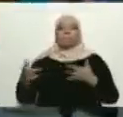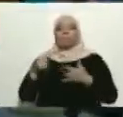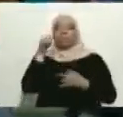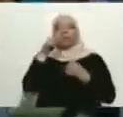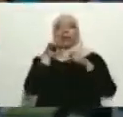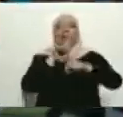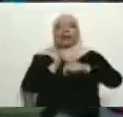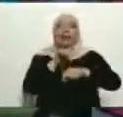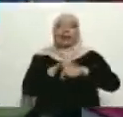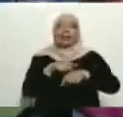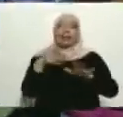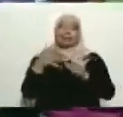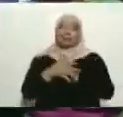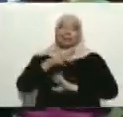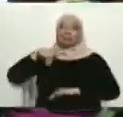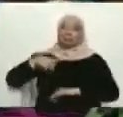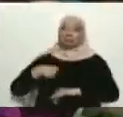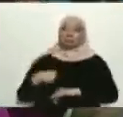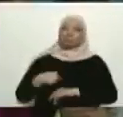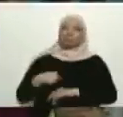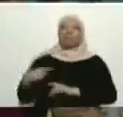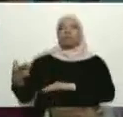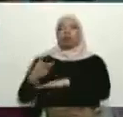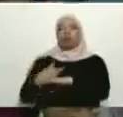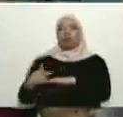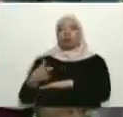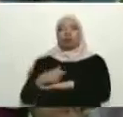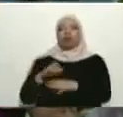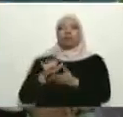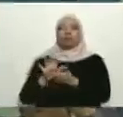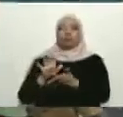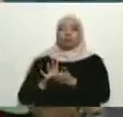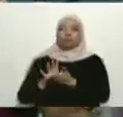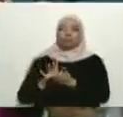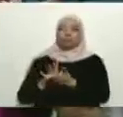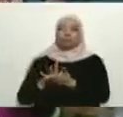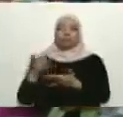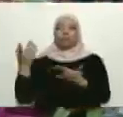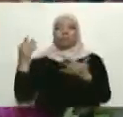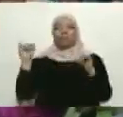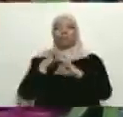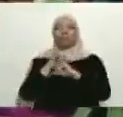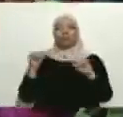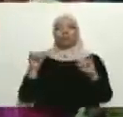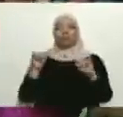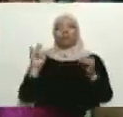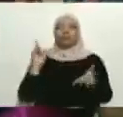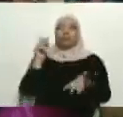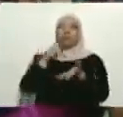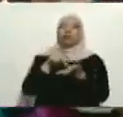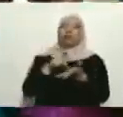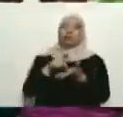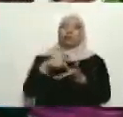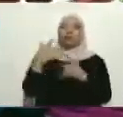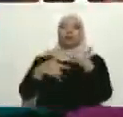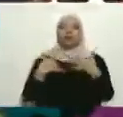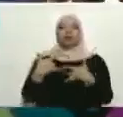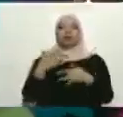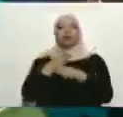Daisy Rodríguez en compañía de las autoridades gubernamentales se despiden de los participantes en estas